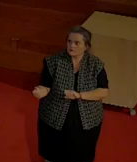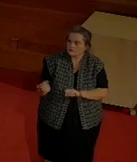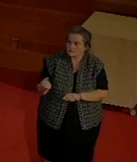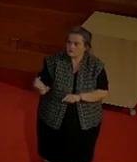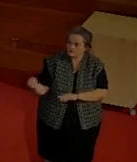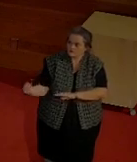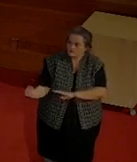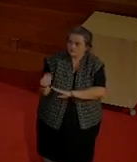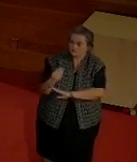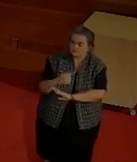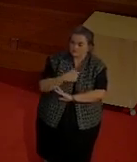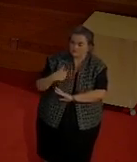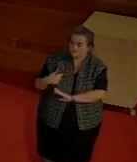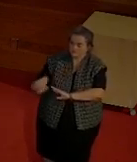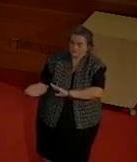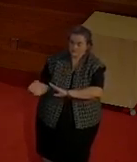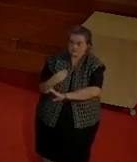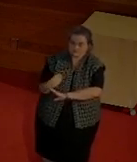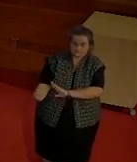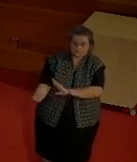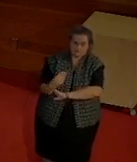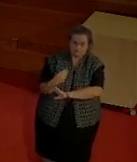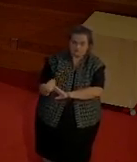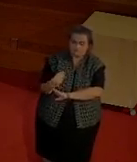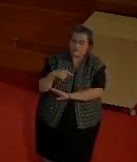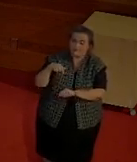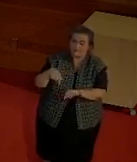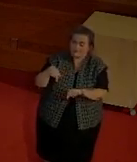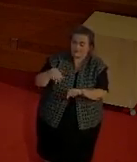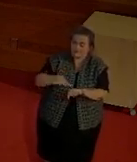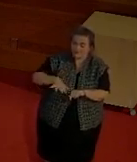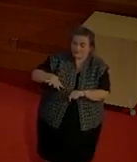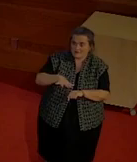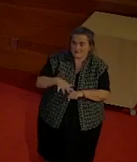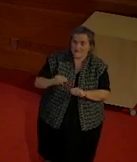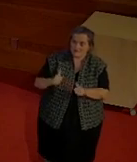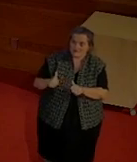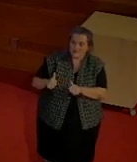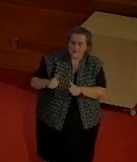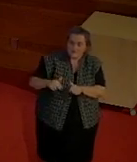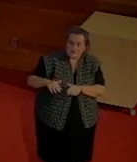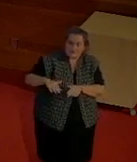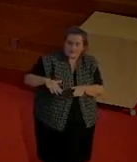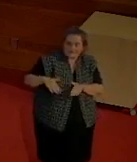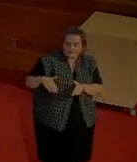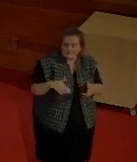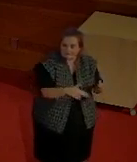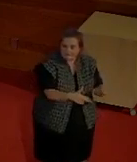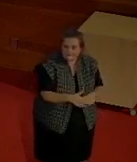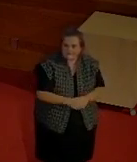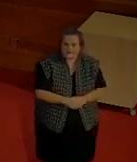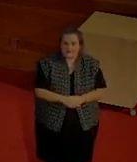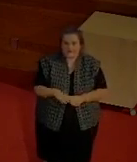financiación china Pakistán para que desde aquí se construyan carreteras ferrocarriles oleoductos